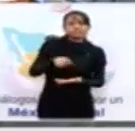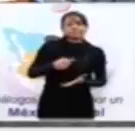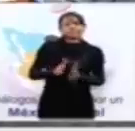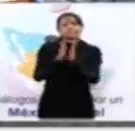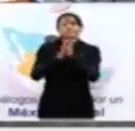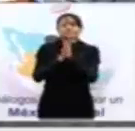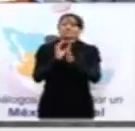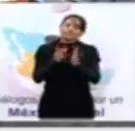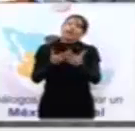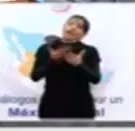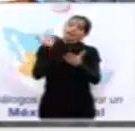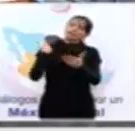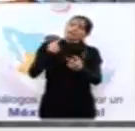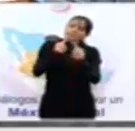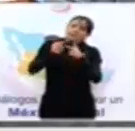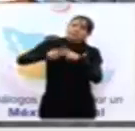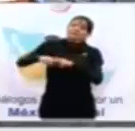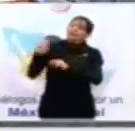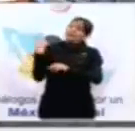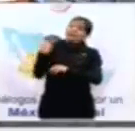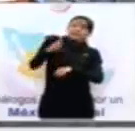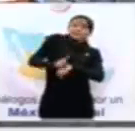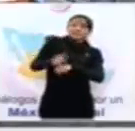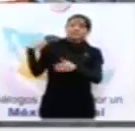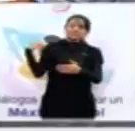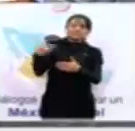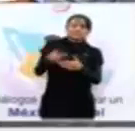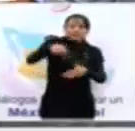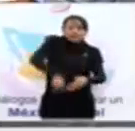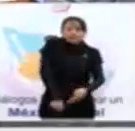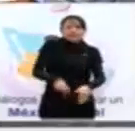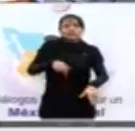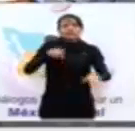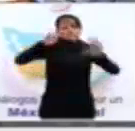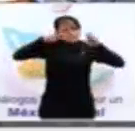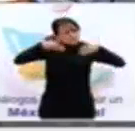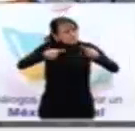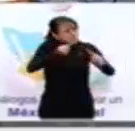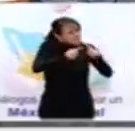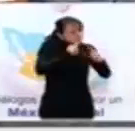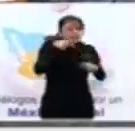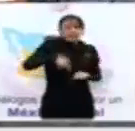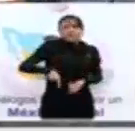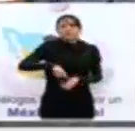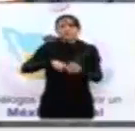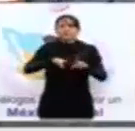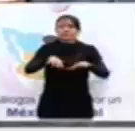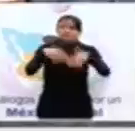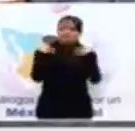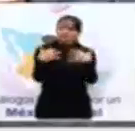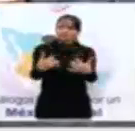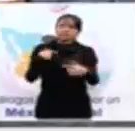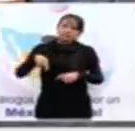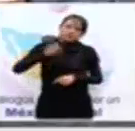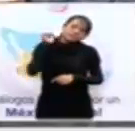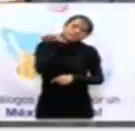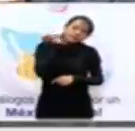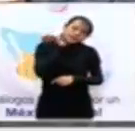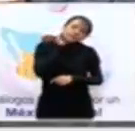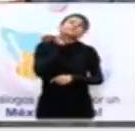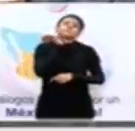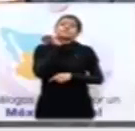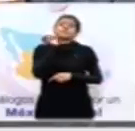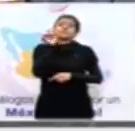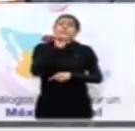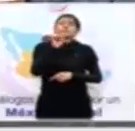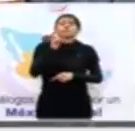3 días de trabajo, de jornadas de trabajo aquí en el Senado. Creo efectivamente que cuando nos planteamos